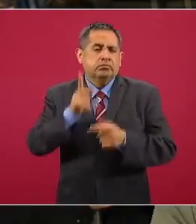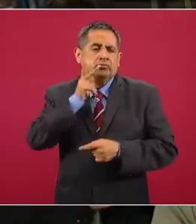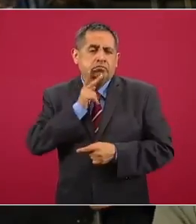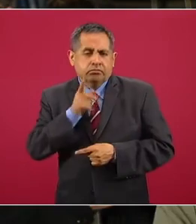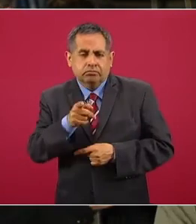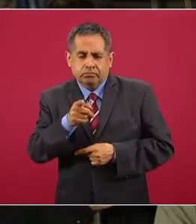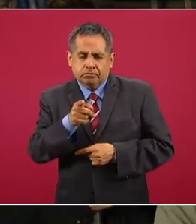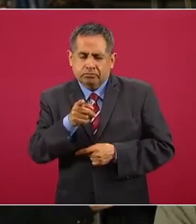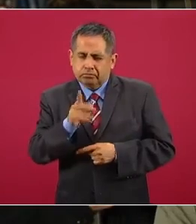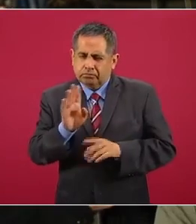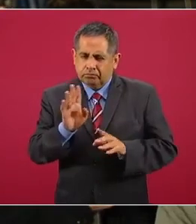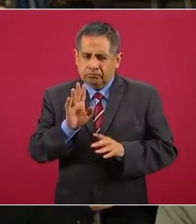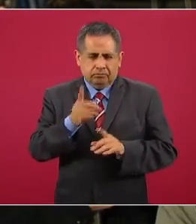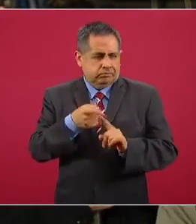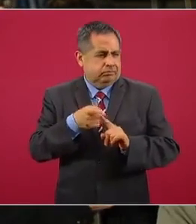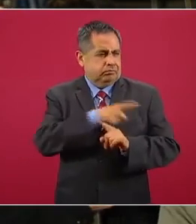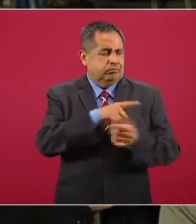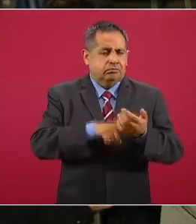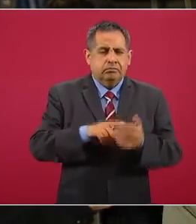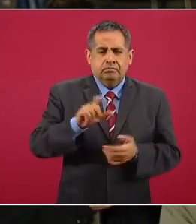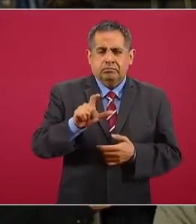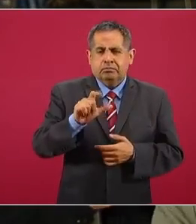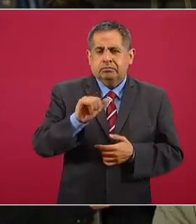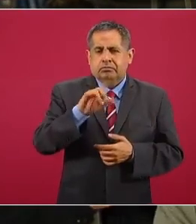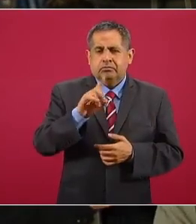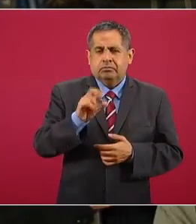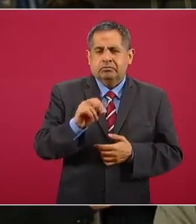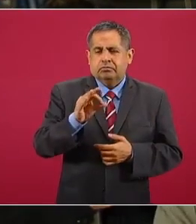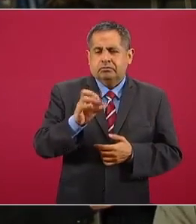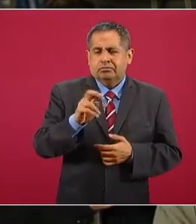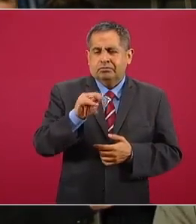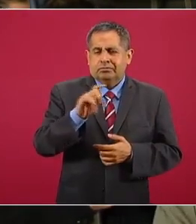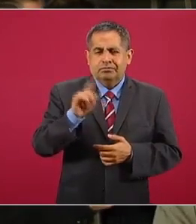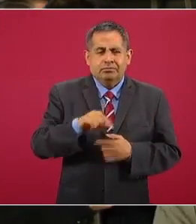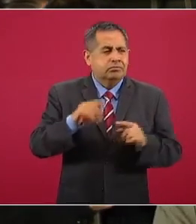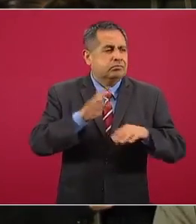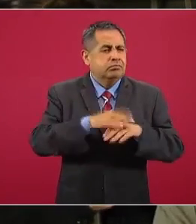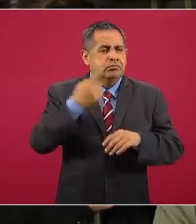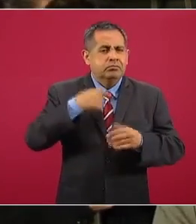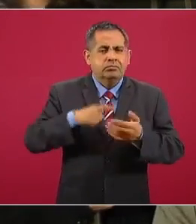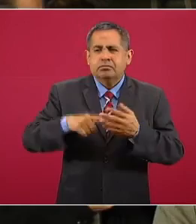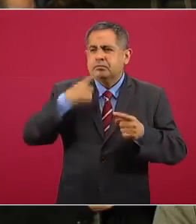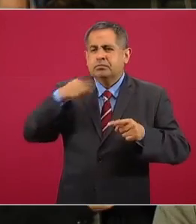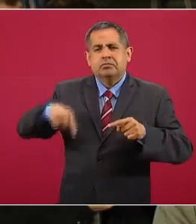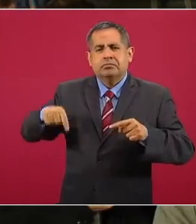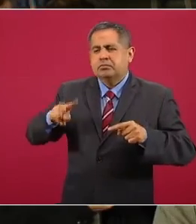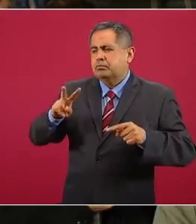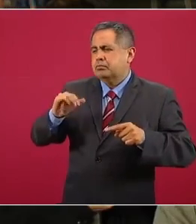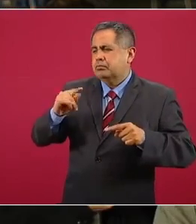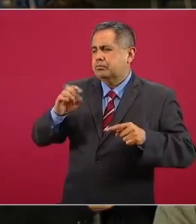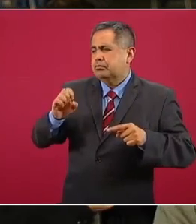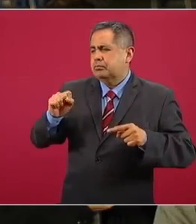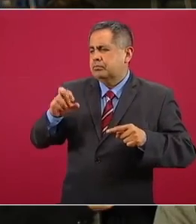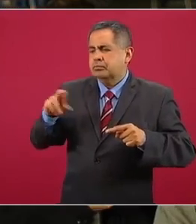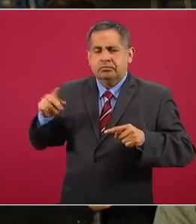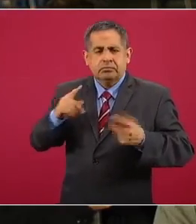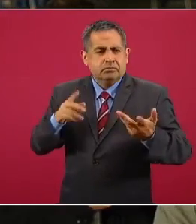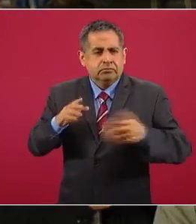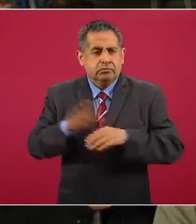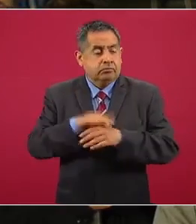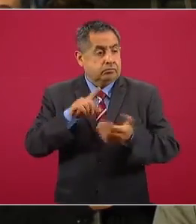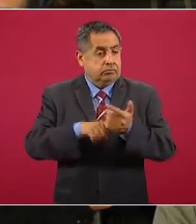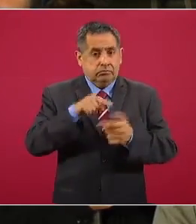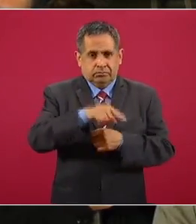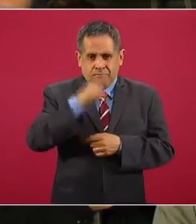o al menos del recién cesado Alejandro Cabrera Fernández, por la denuncia que hizo aquí Vicente Serrano, ya que dicho exfuncionario se encontraba,